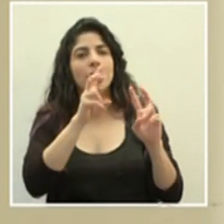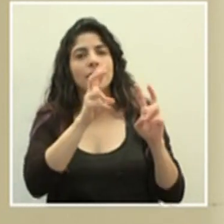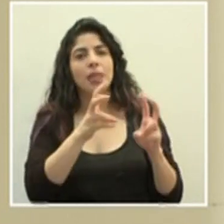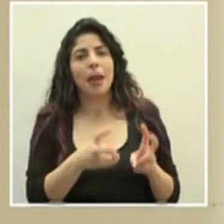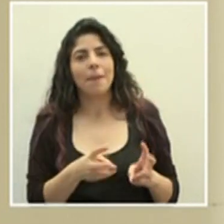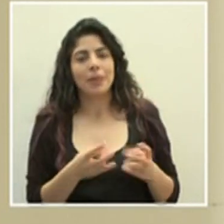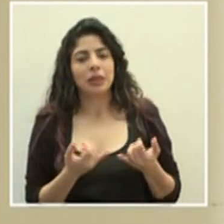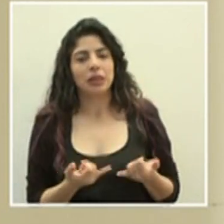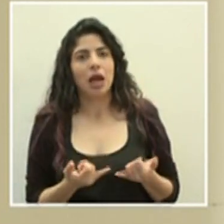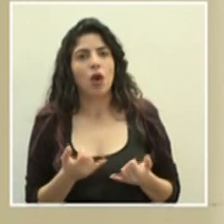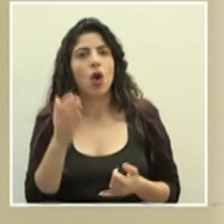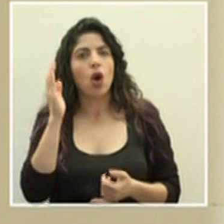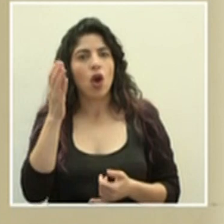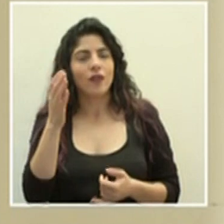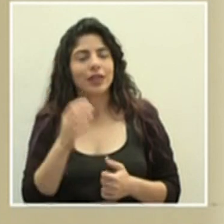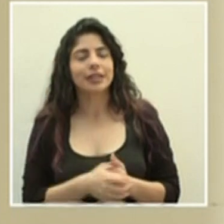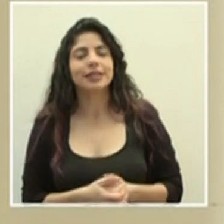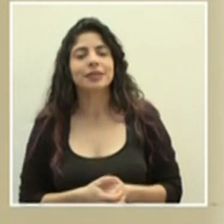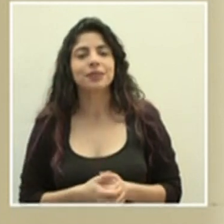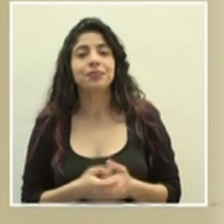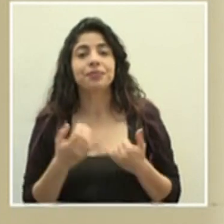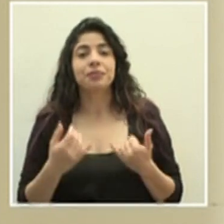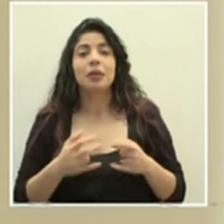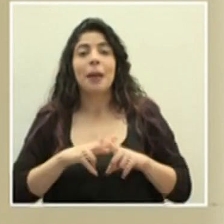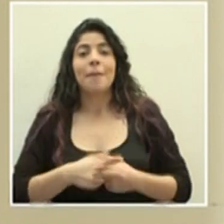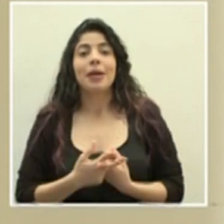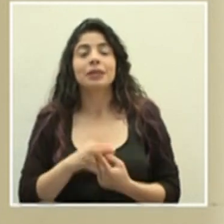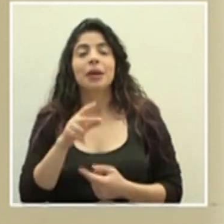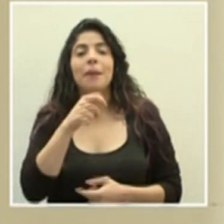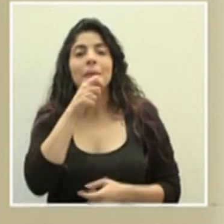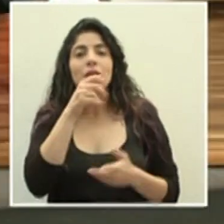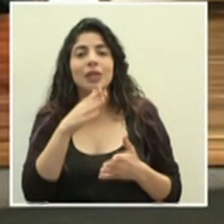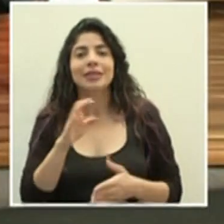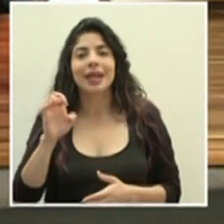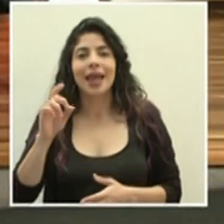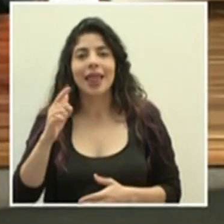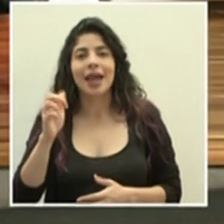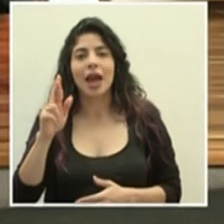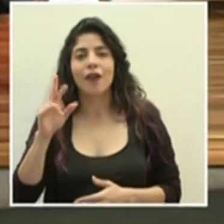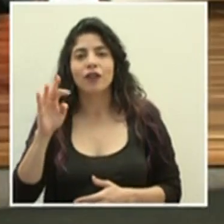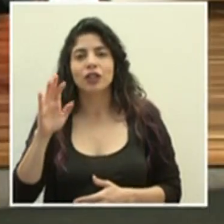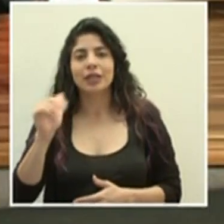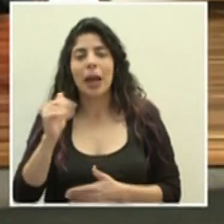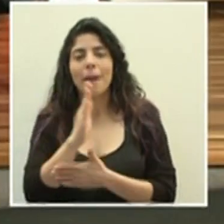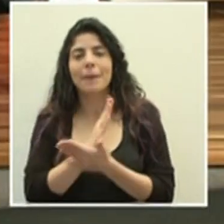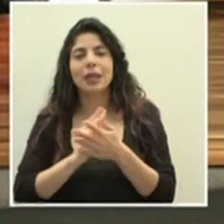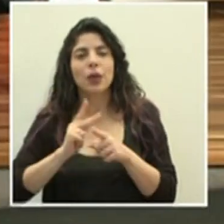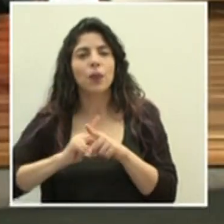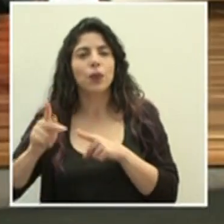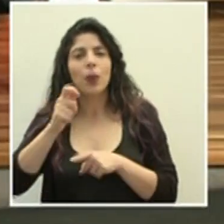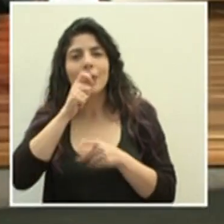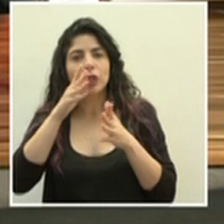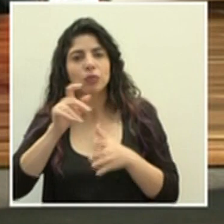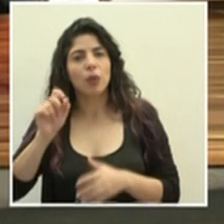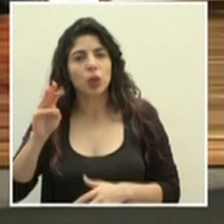que trataron en la conferencia de prensa. Vamos a iniciar con el colega Edgar Fonseca de puroperiodismo.com. Por favor,